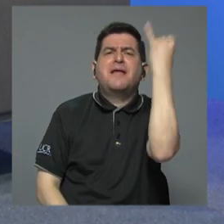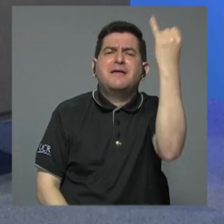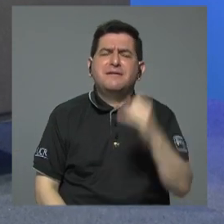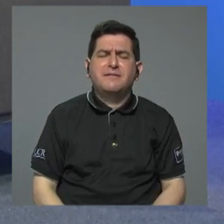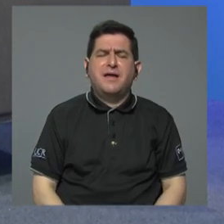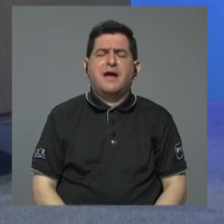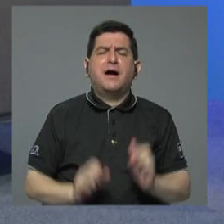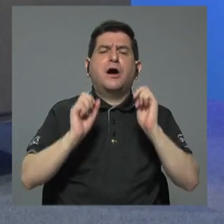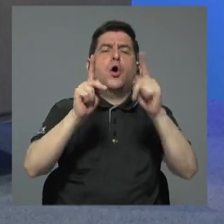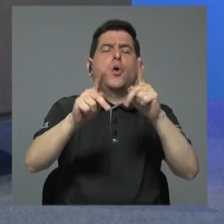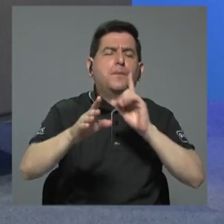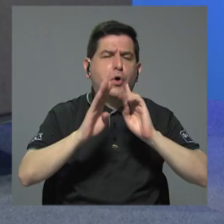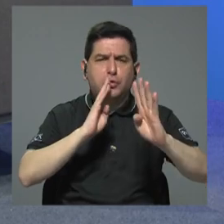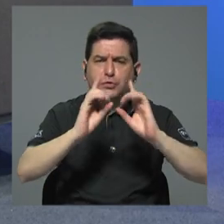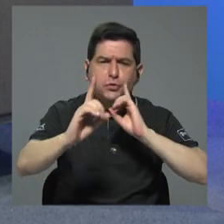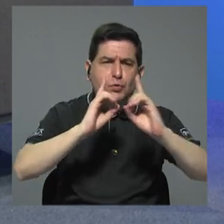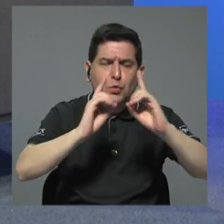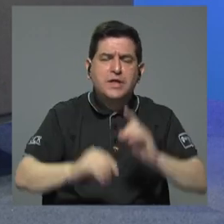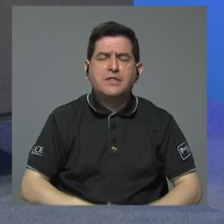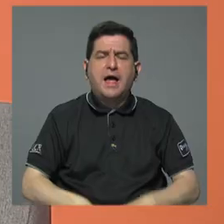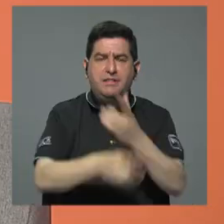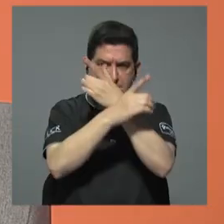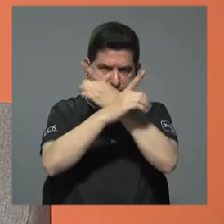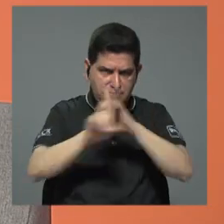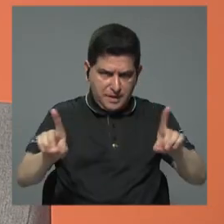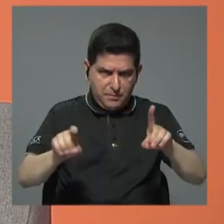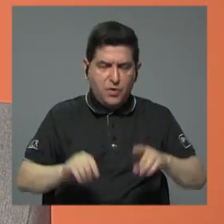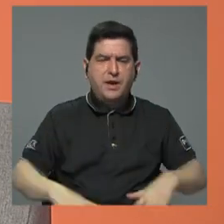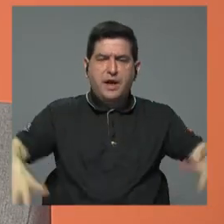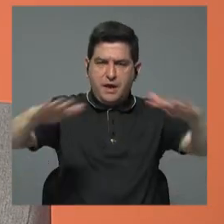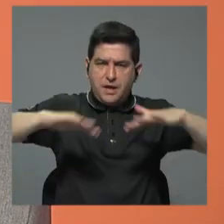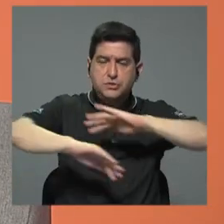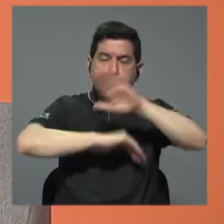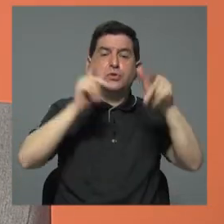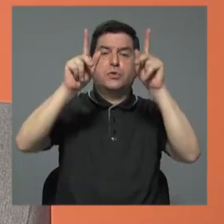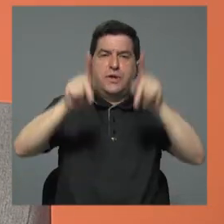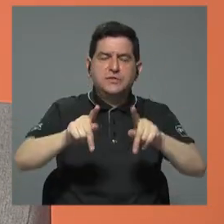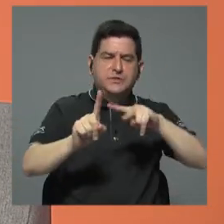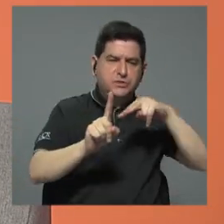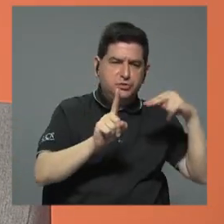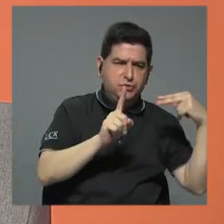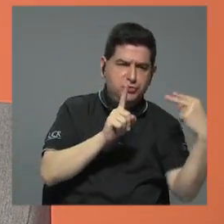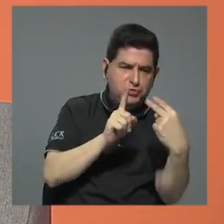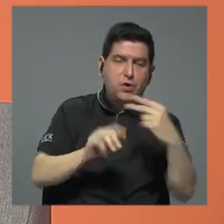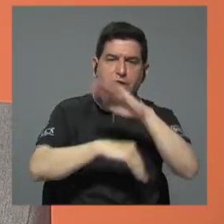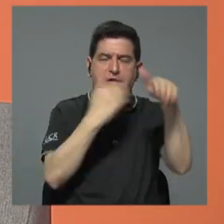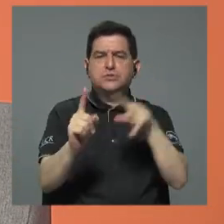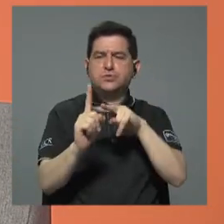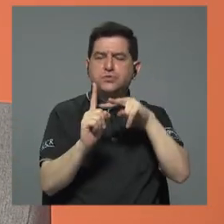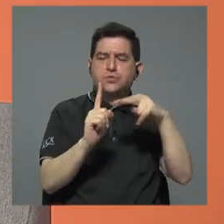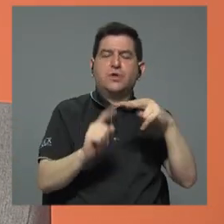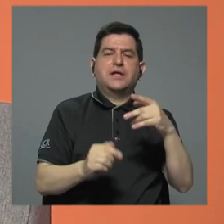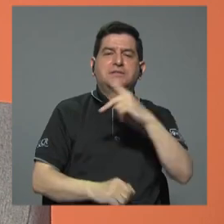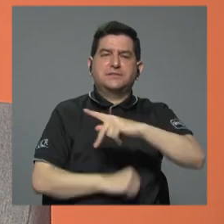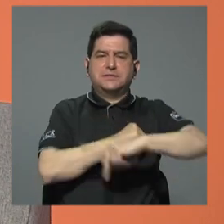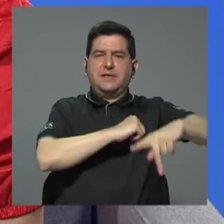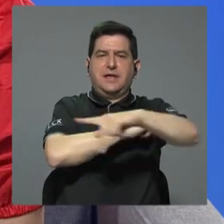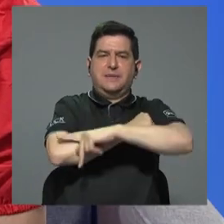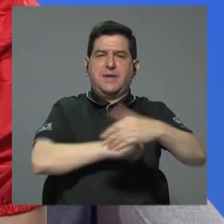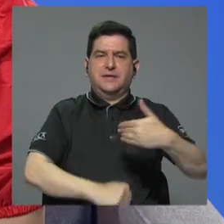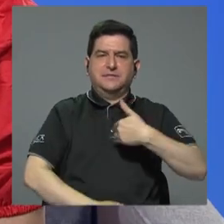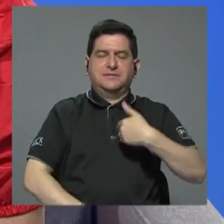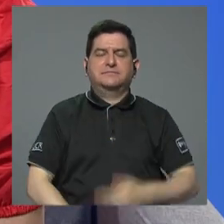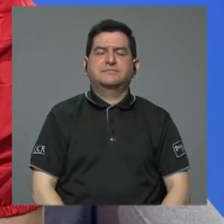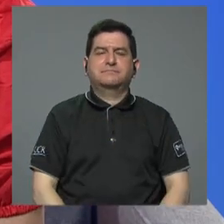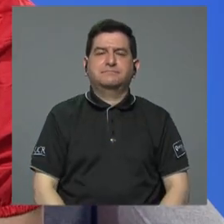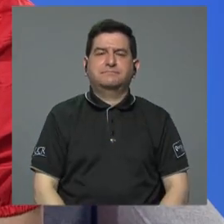abrir un espacio de diálogo, un espacio democrático, darle oportunidad a todos los puntos de vista y todas las visiones sobre el país. Así es.